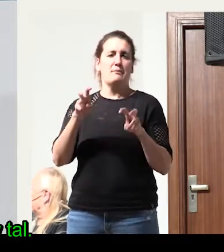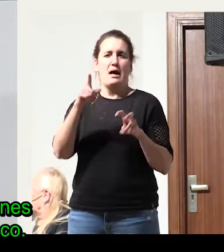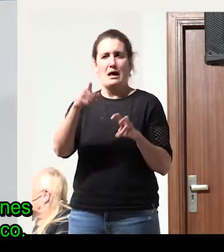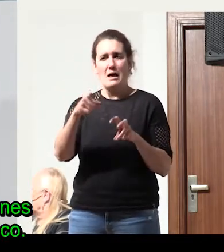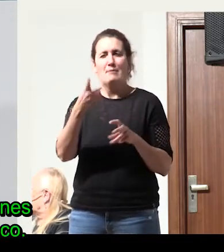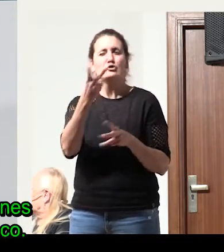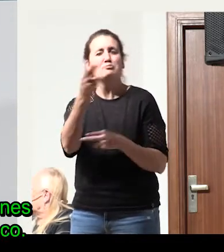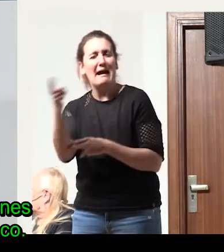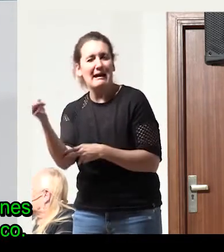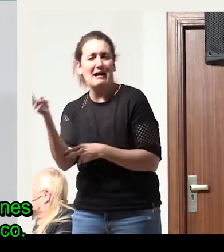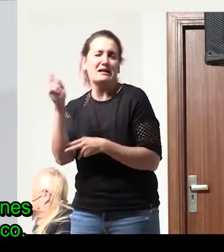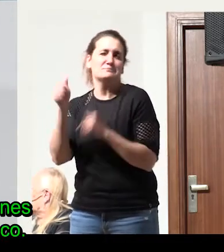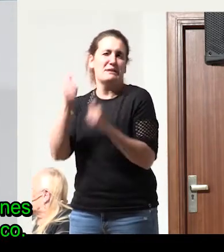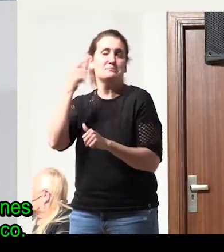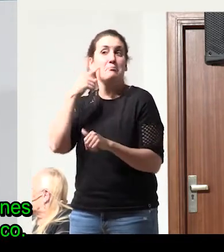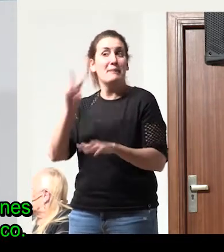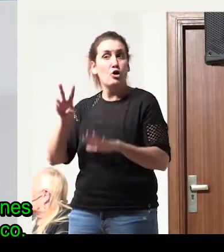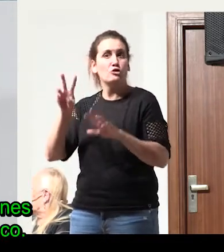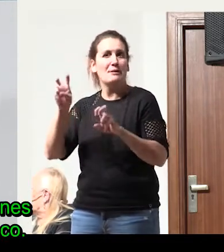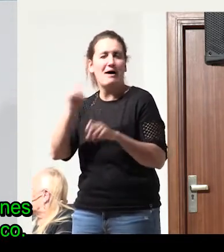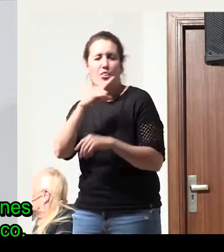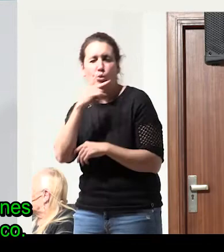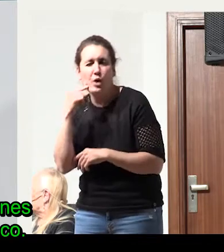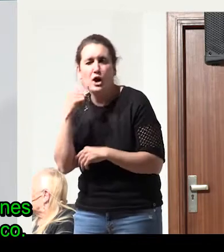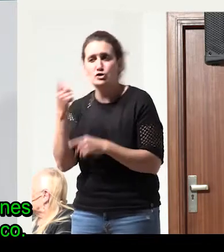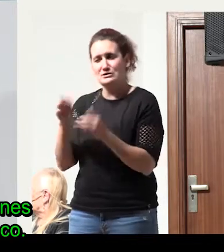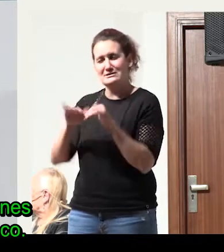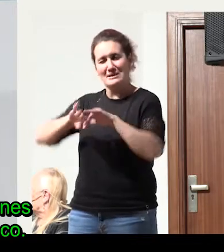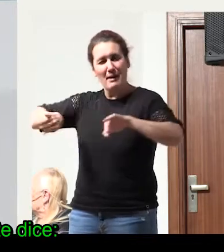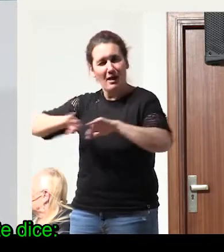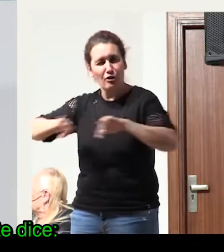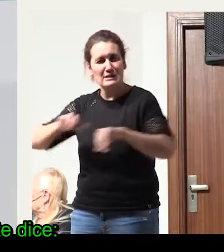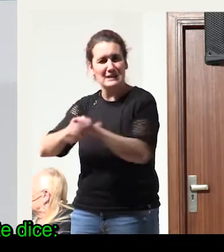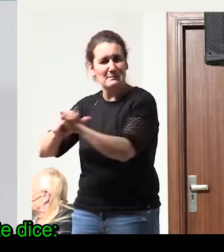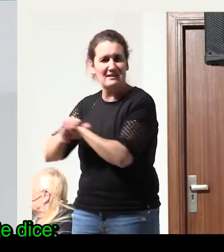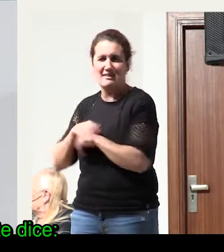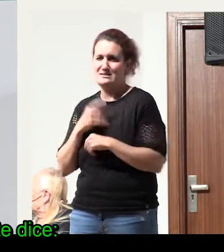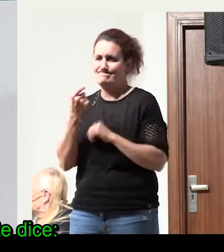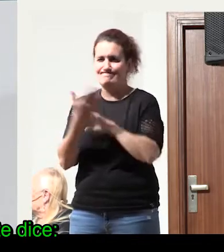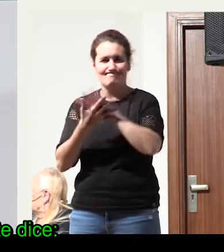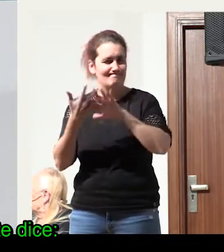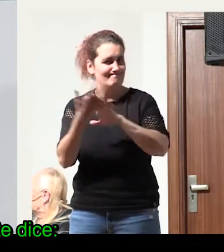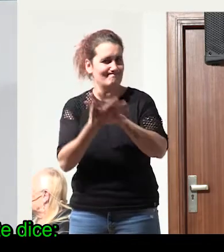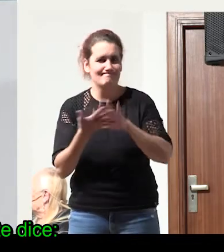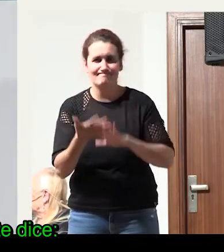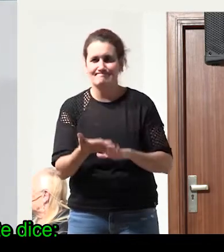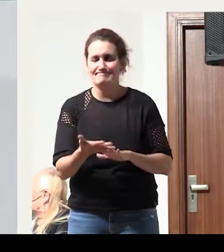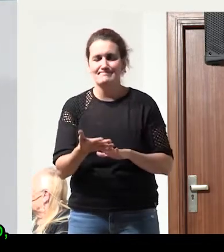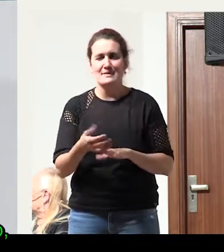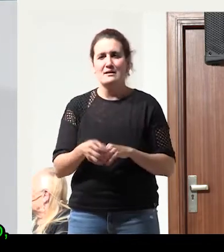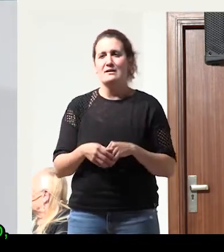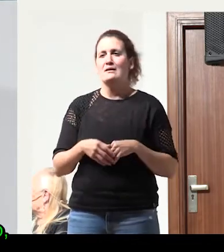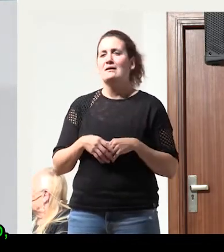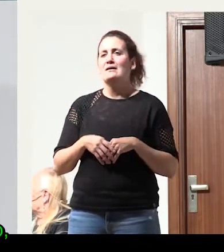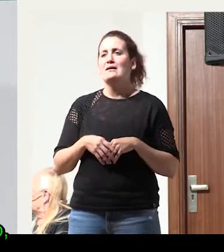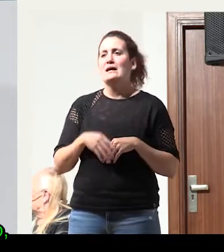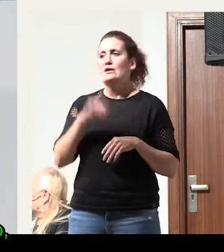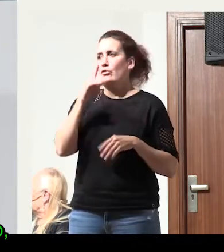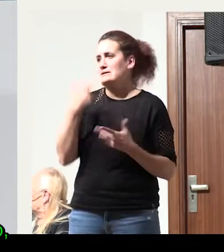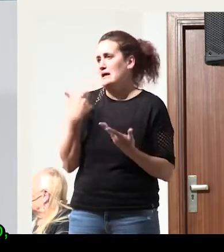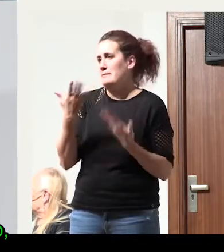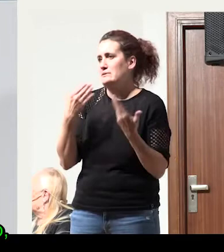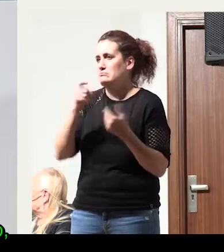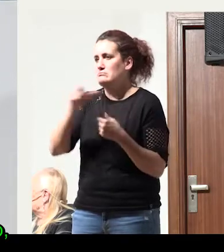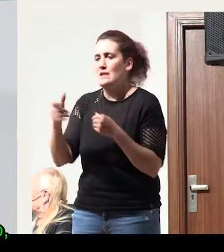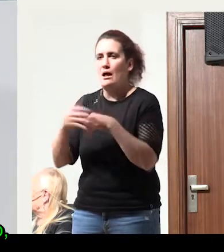tal. Pero de los duelos o de las separaciones de las amistades hablamos poco, ¿no? Entonces también hay gente con la que hablas que te dice, pues yo ahora ya no tengo amistad